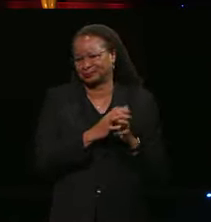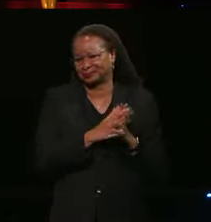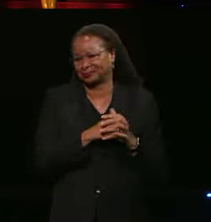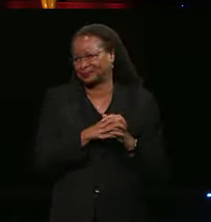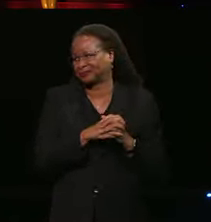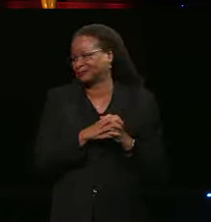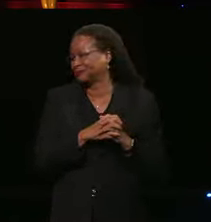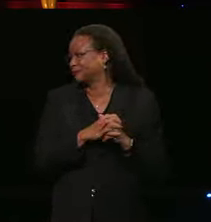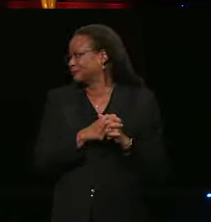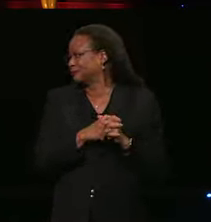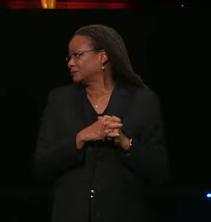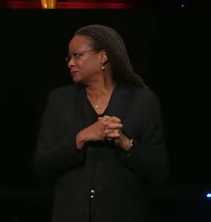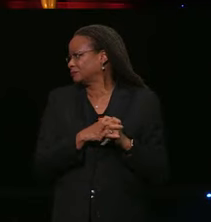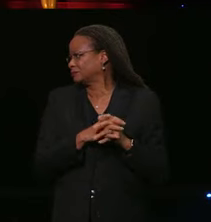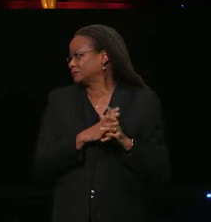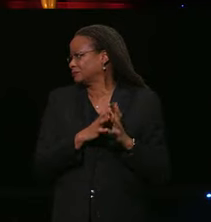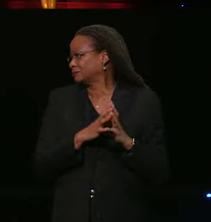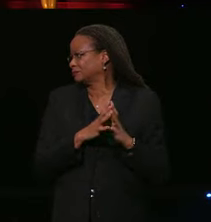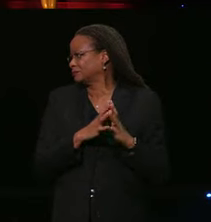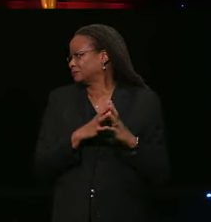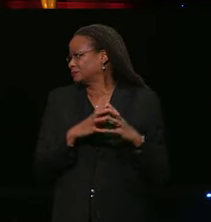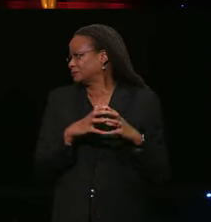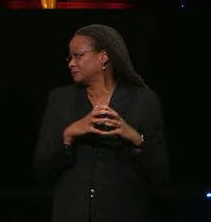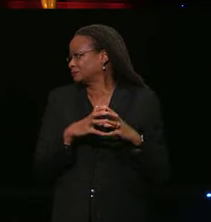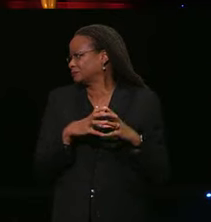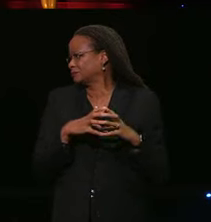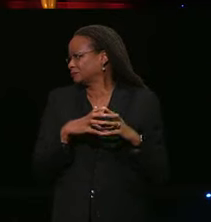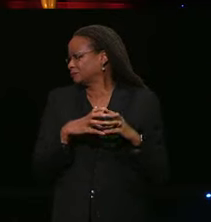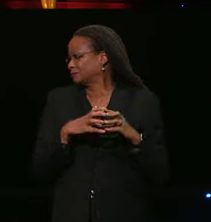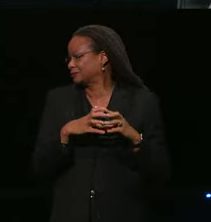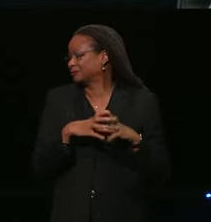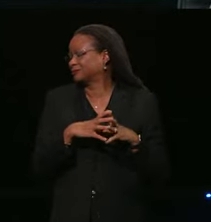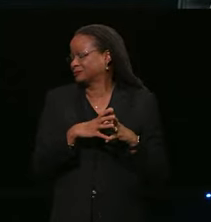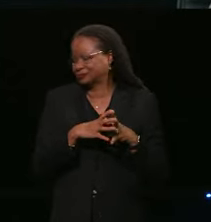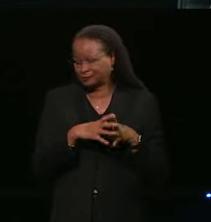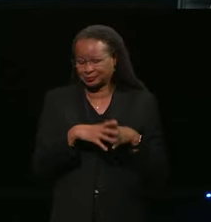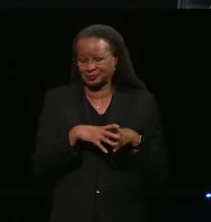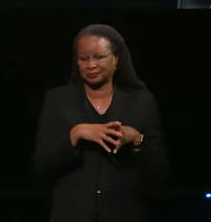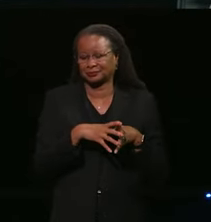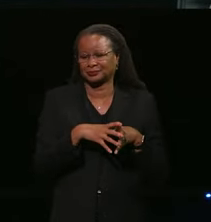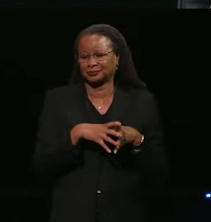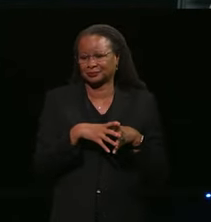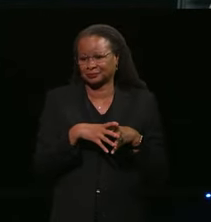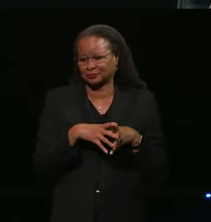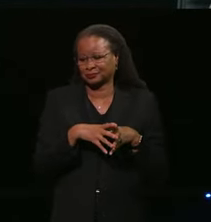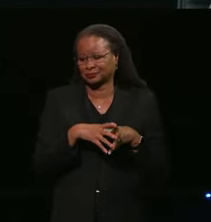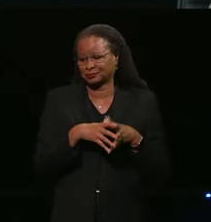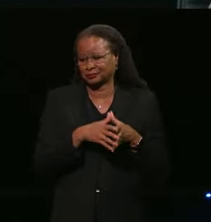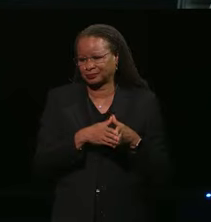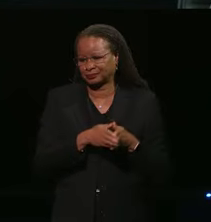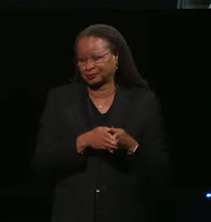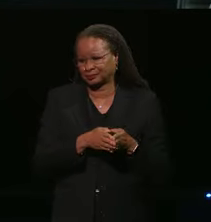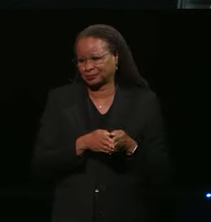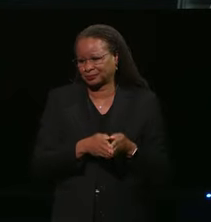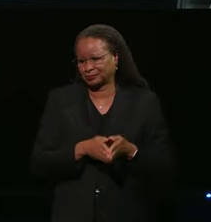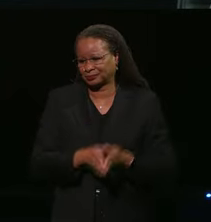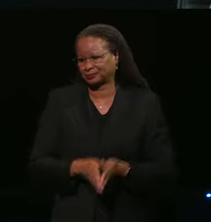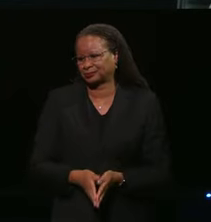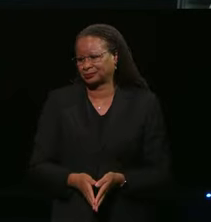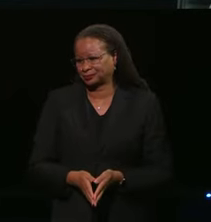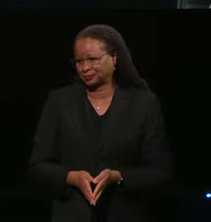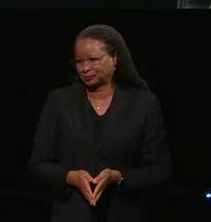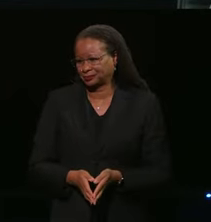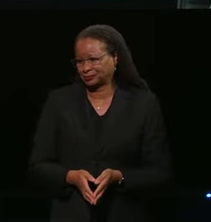Y bueno, este es el primer acercamiento que hacemos para acercarles a los personajes reales. Después hacemos un desarrollo de personaje, pero esta primera parte